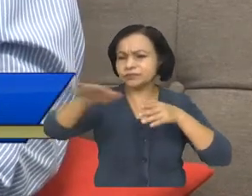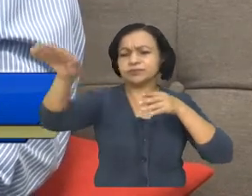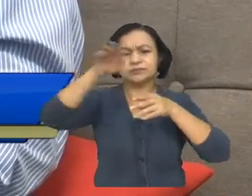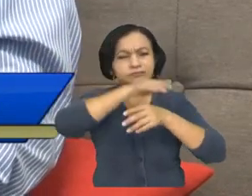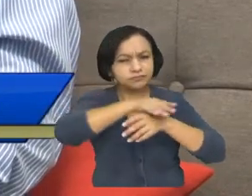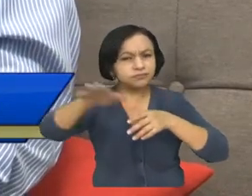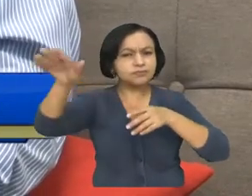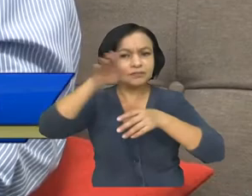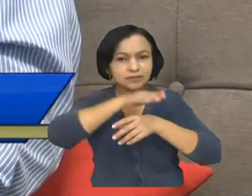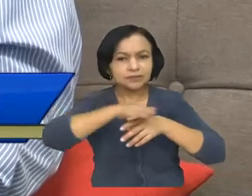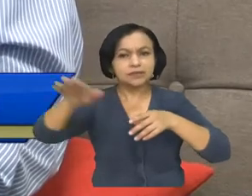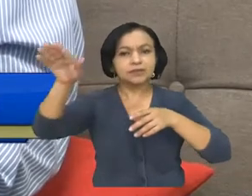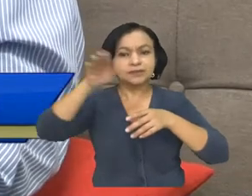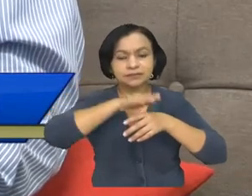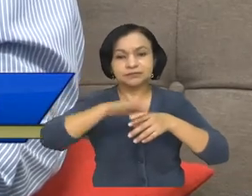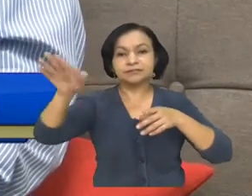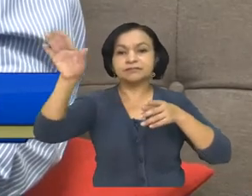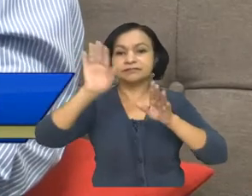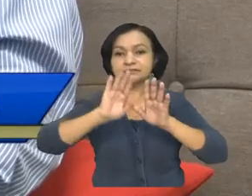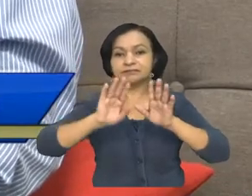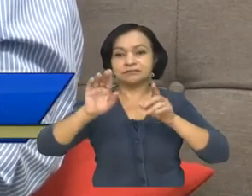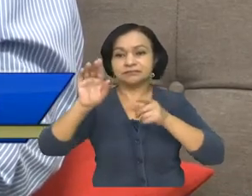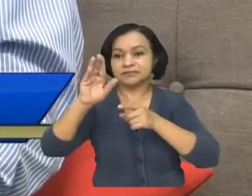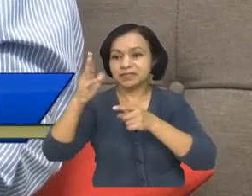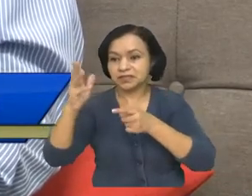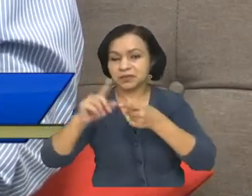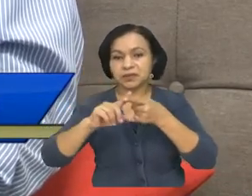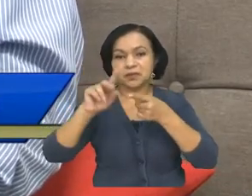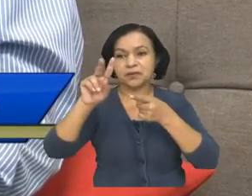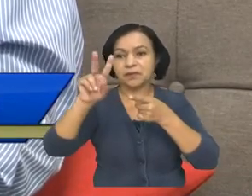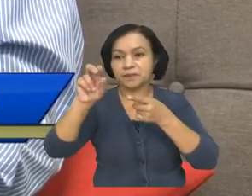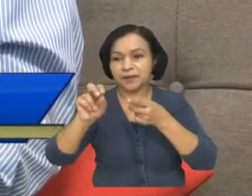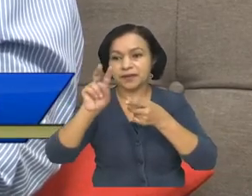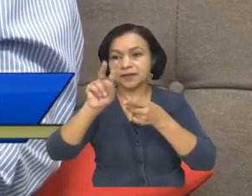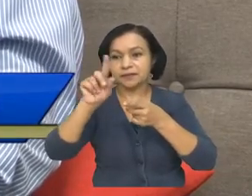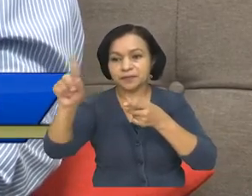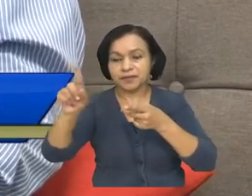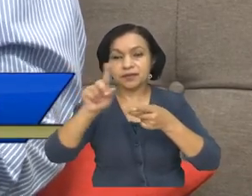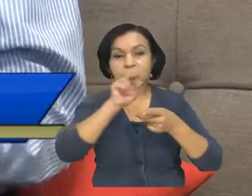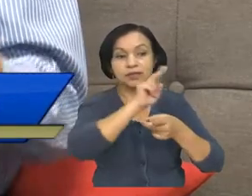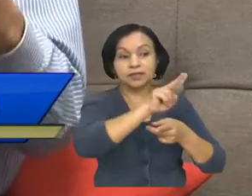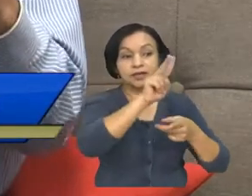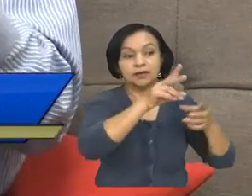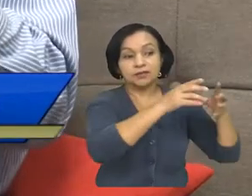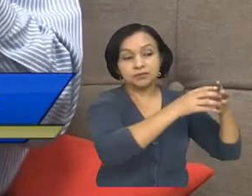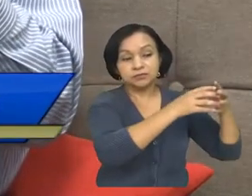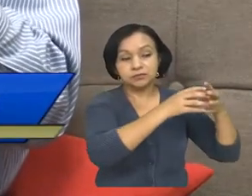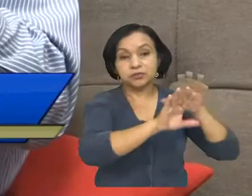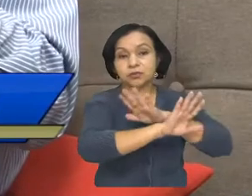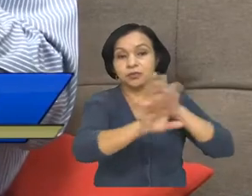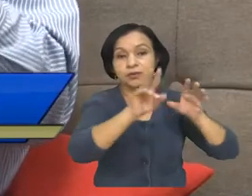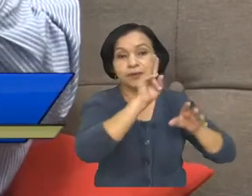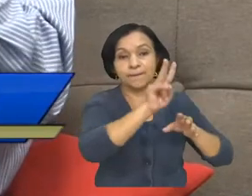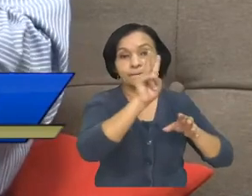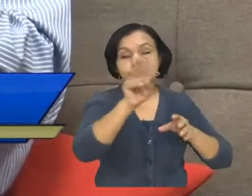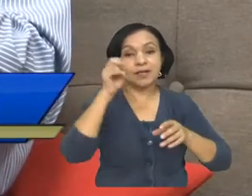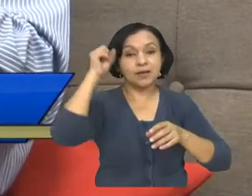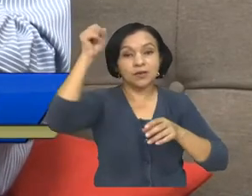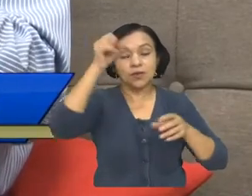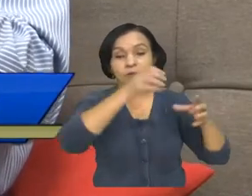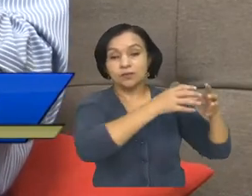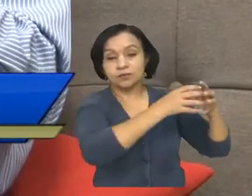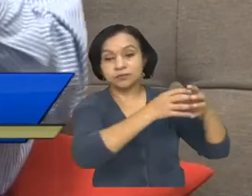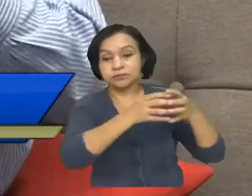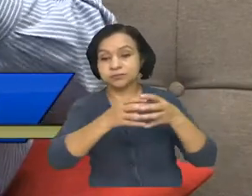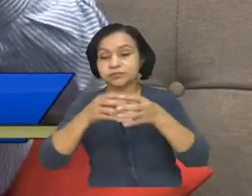y nosotros ya entramos a Managua el 22, digamos, todo el grupo. Entonces, pero ahí ya todo el grupo inicial